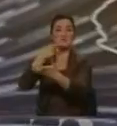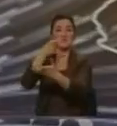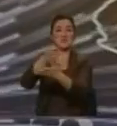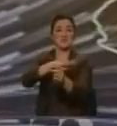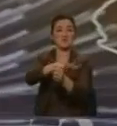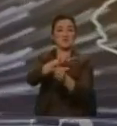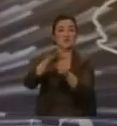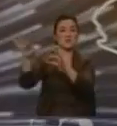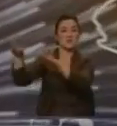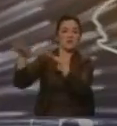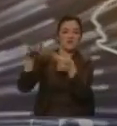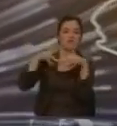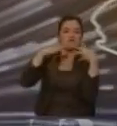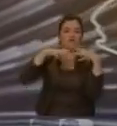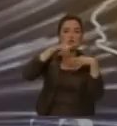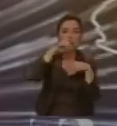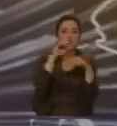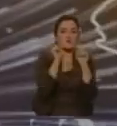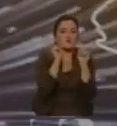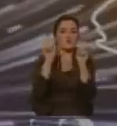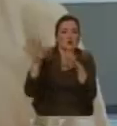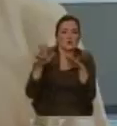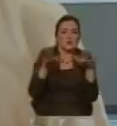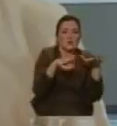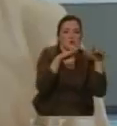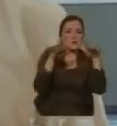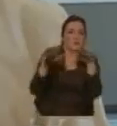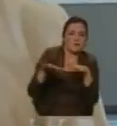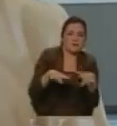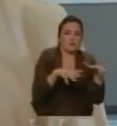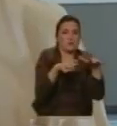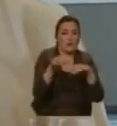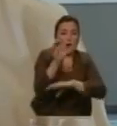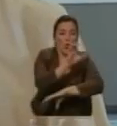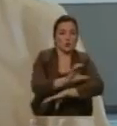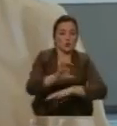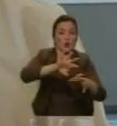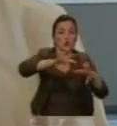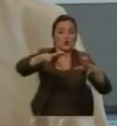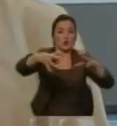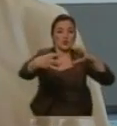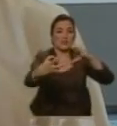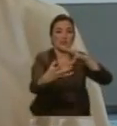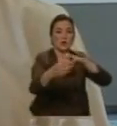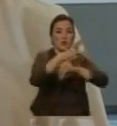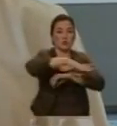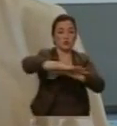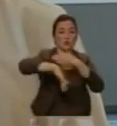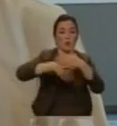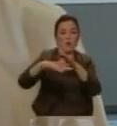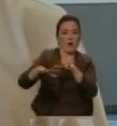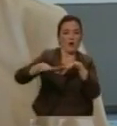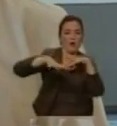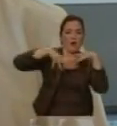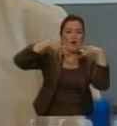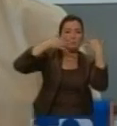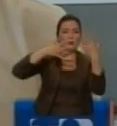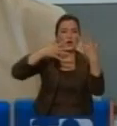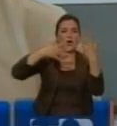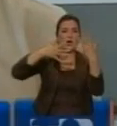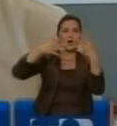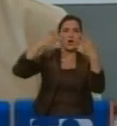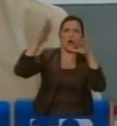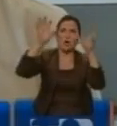influencia de aire frío y seco que entra desde el océano. Justamente ha ocasionado esta irregularidad en el comportamiento de lluvias en la